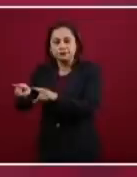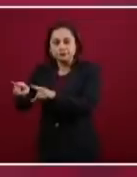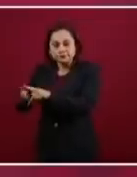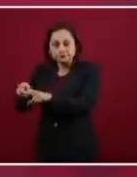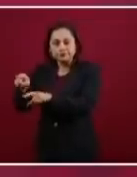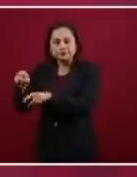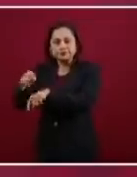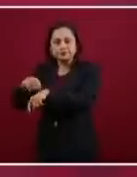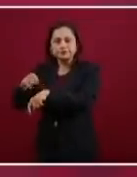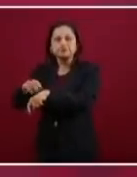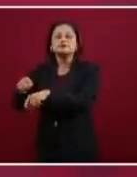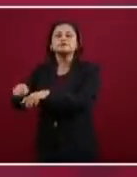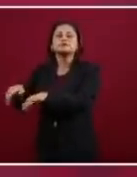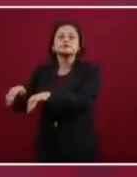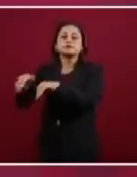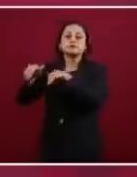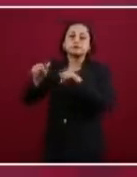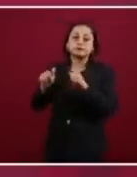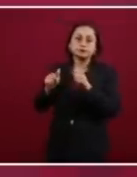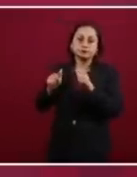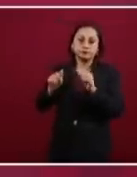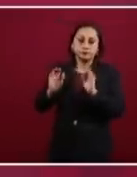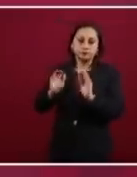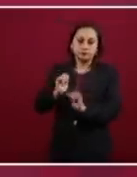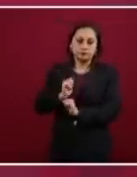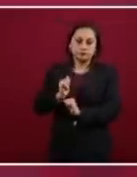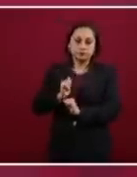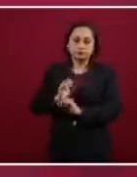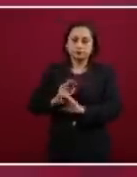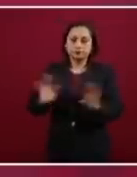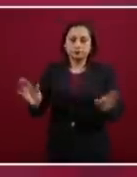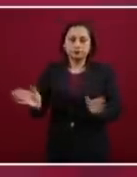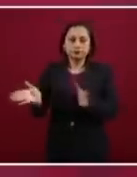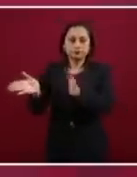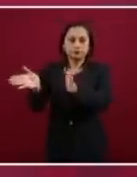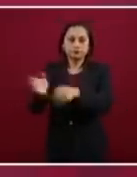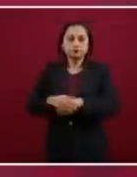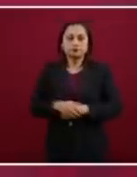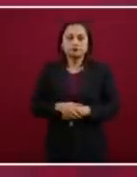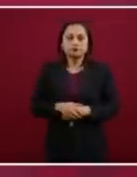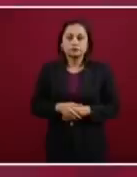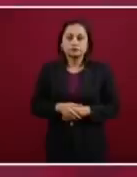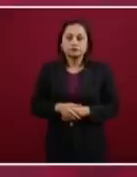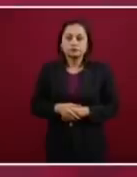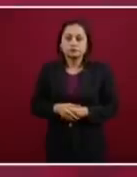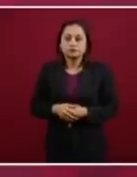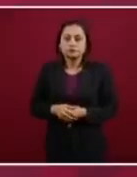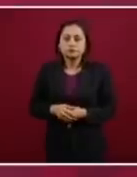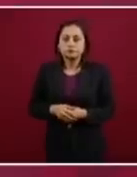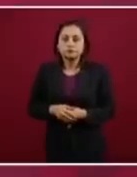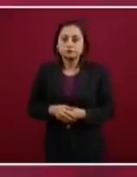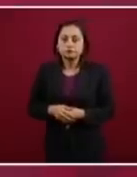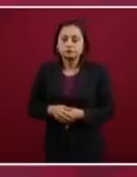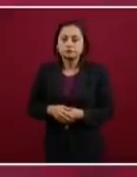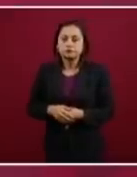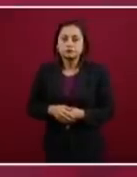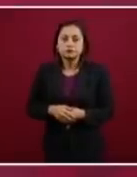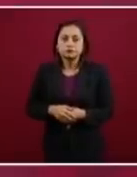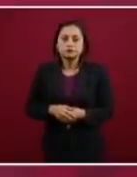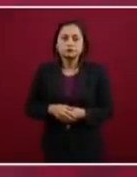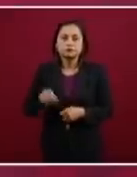la fuerza se retira la fuerza dejan de estar ahí en el lugar donde